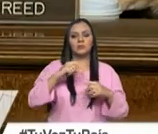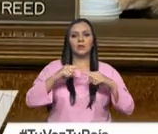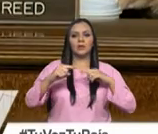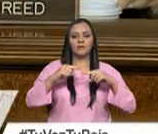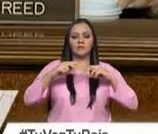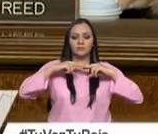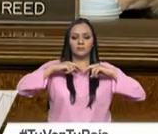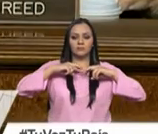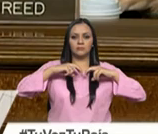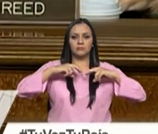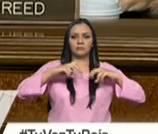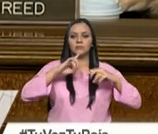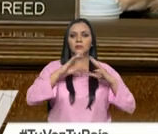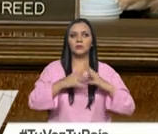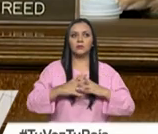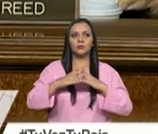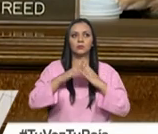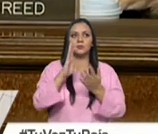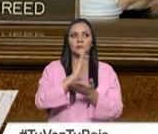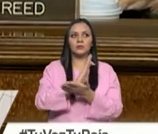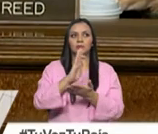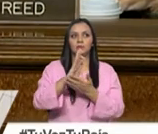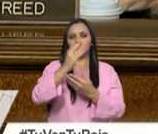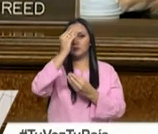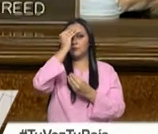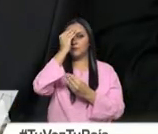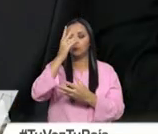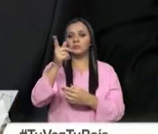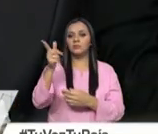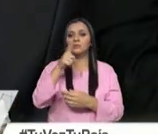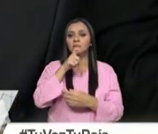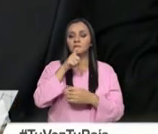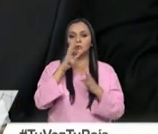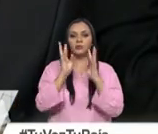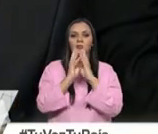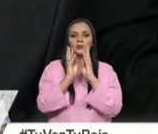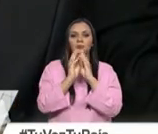inteligencia estadounidense en un testimonio escrito al Senado.